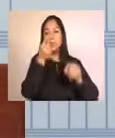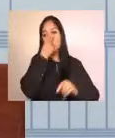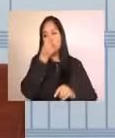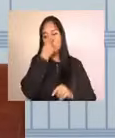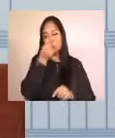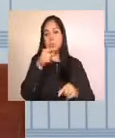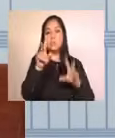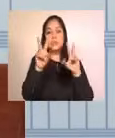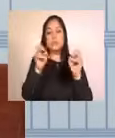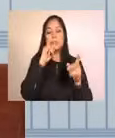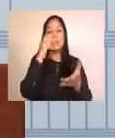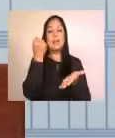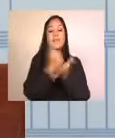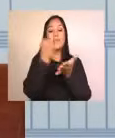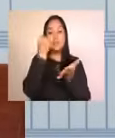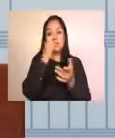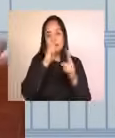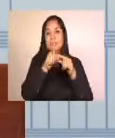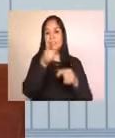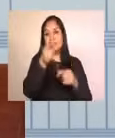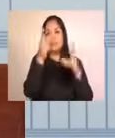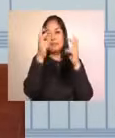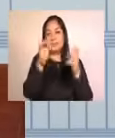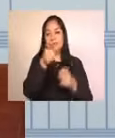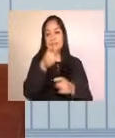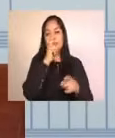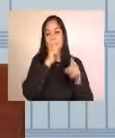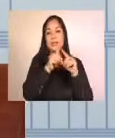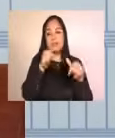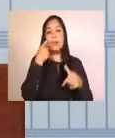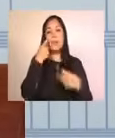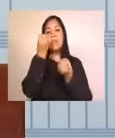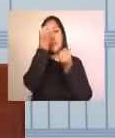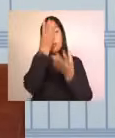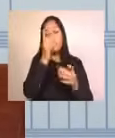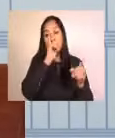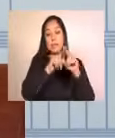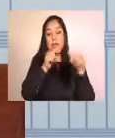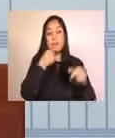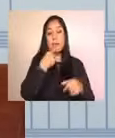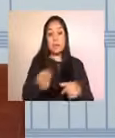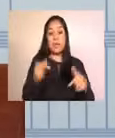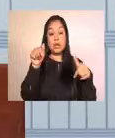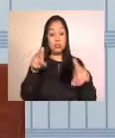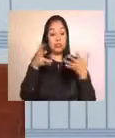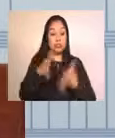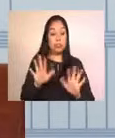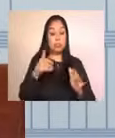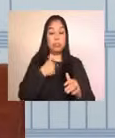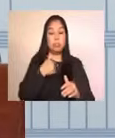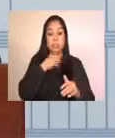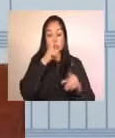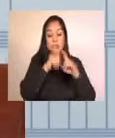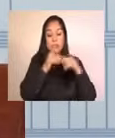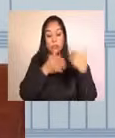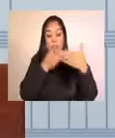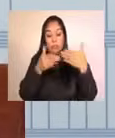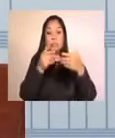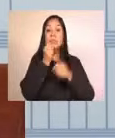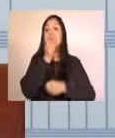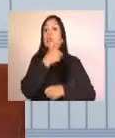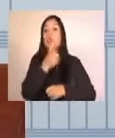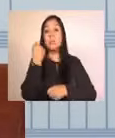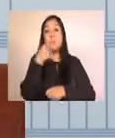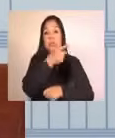de la emisión de visas es uno de ellos. Pues compartirle a la población que están habilitados estos canales de denuncia para que hagan llegar